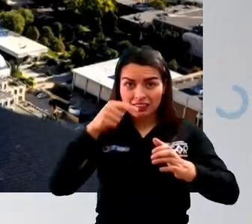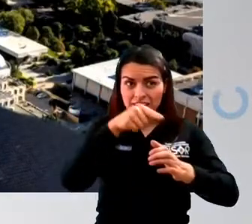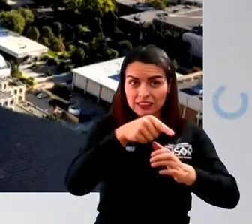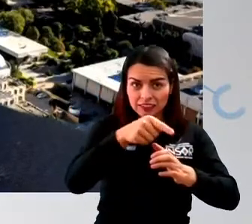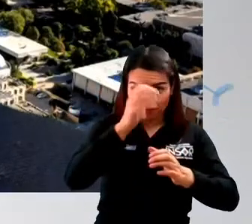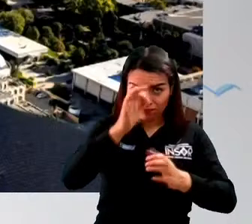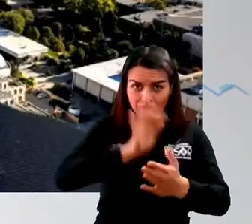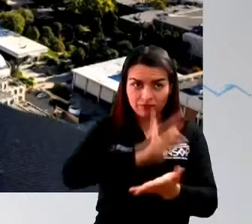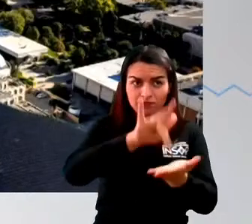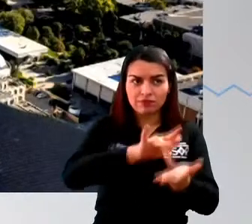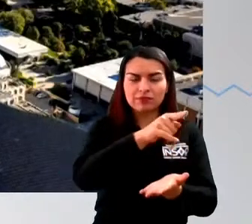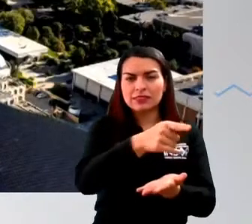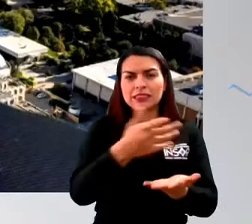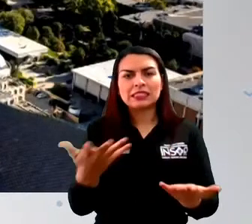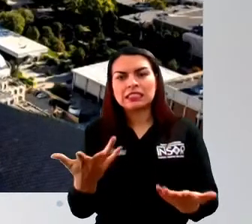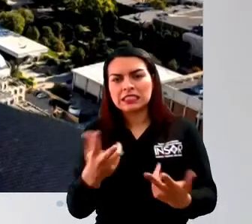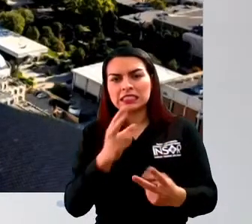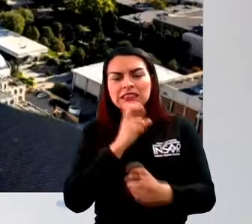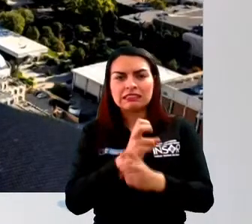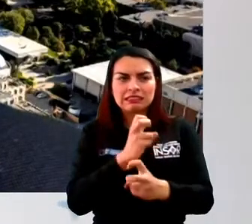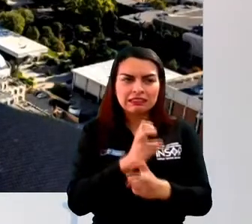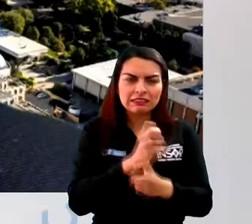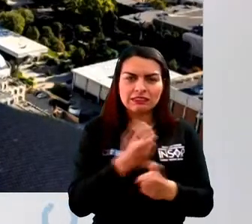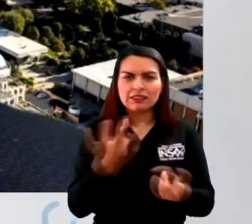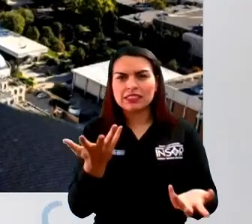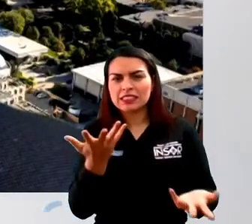dificultad para que el estudiante